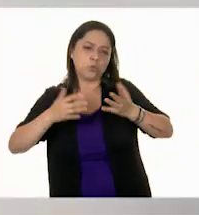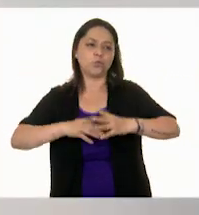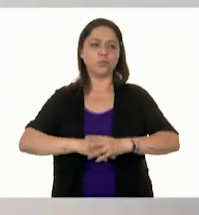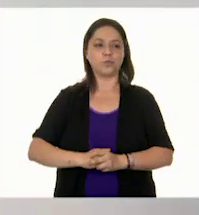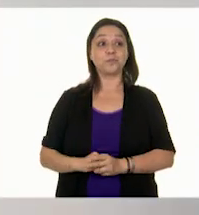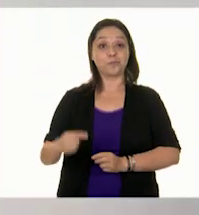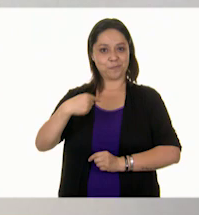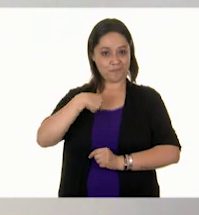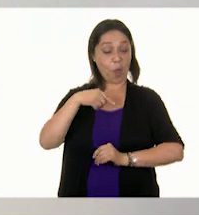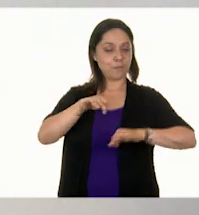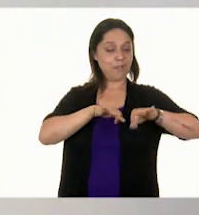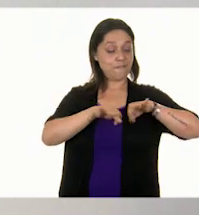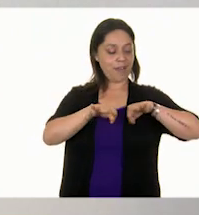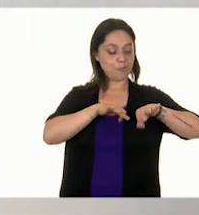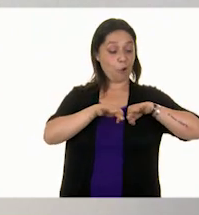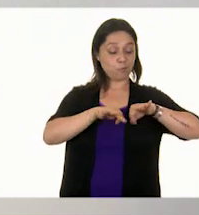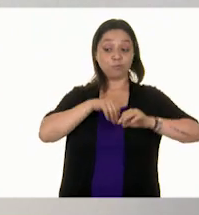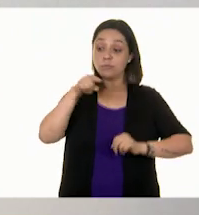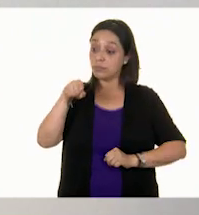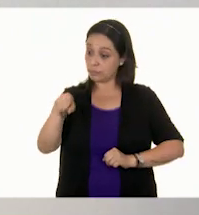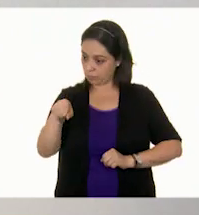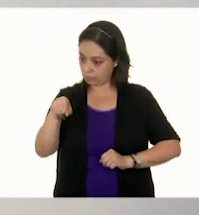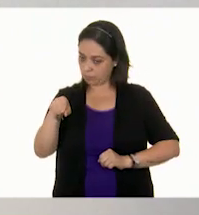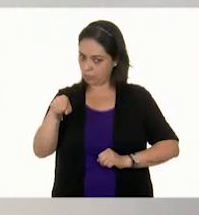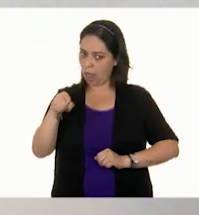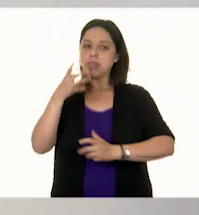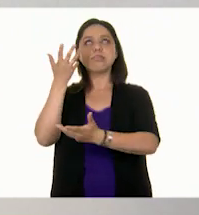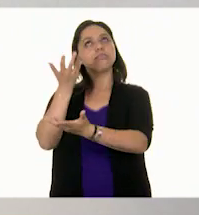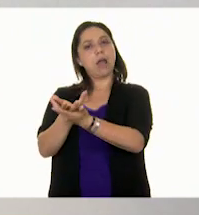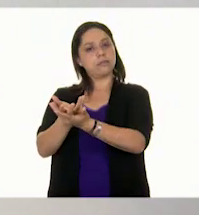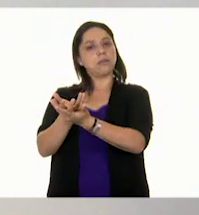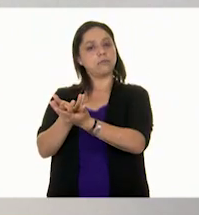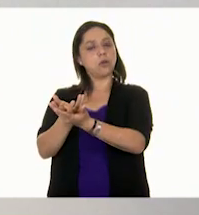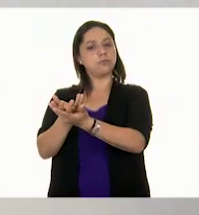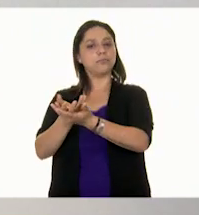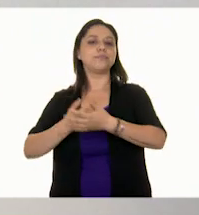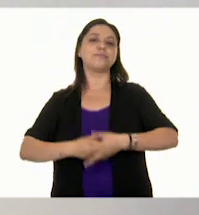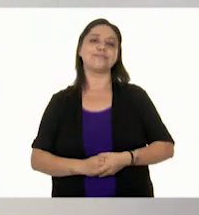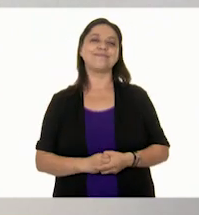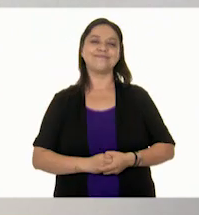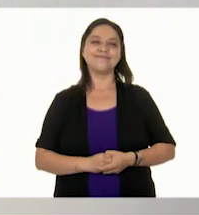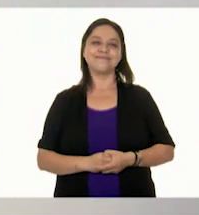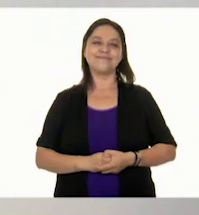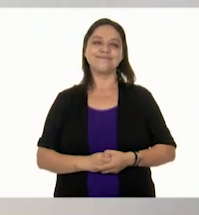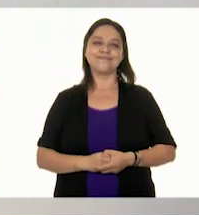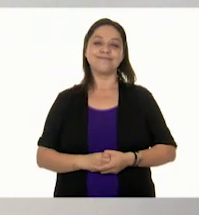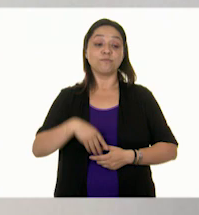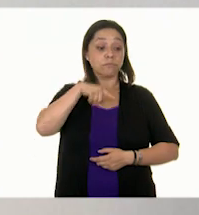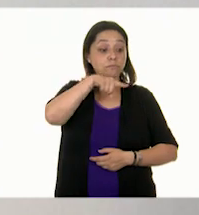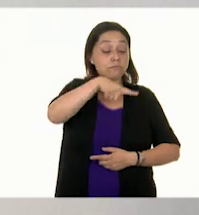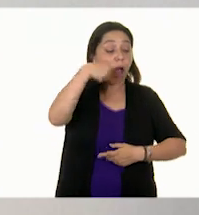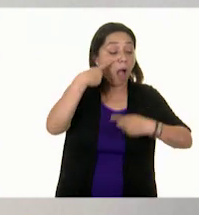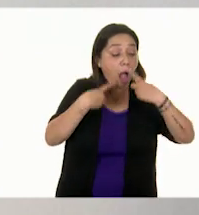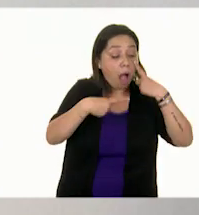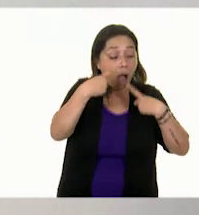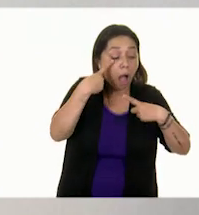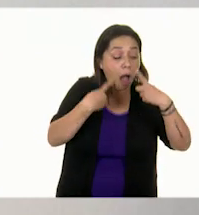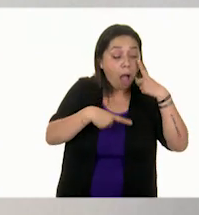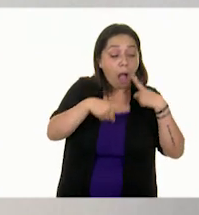Yo trabajo, tú descanso. Tú